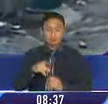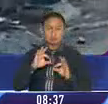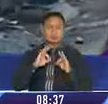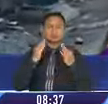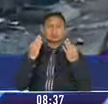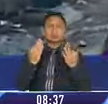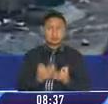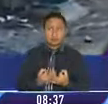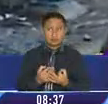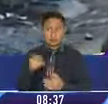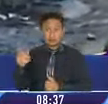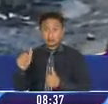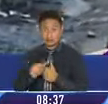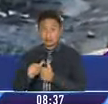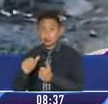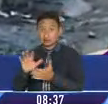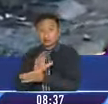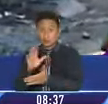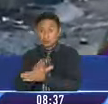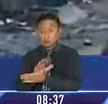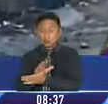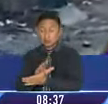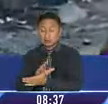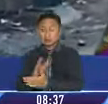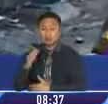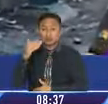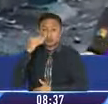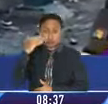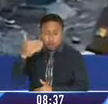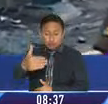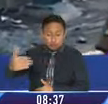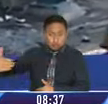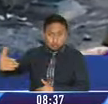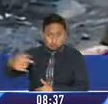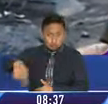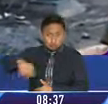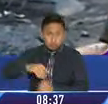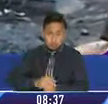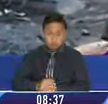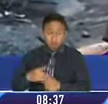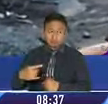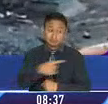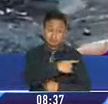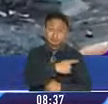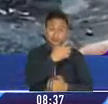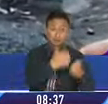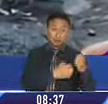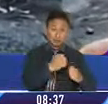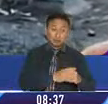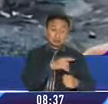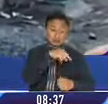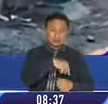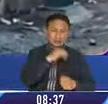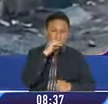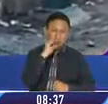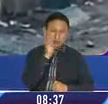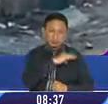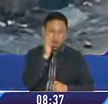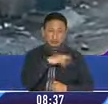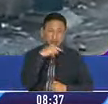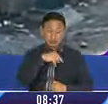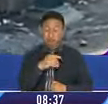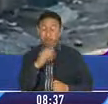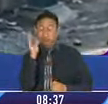tenemos una escuela de educación primaria que prácticamente viene a ser un problema, ¿no? El olor que ya